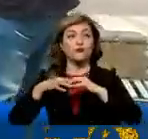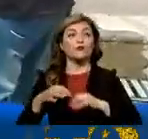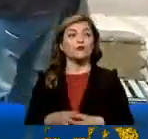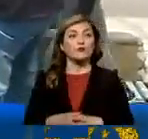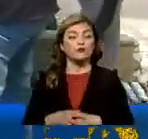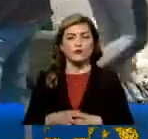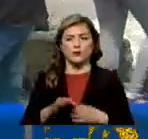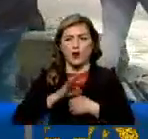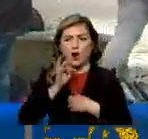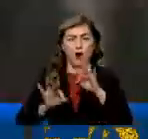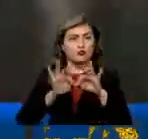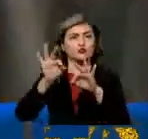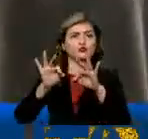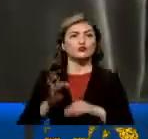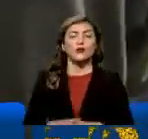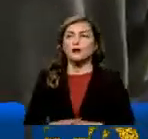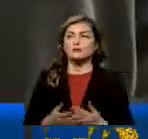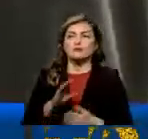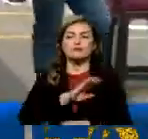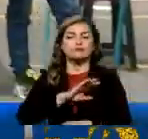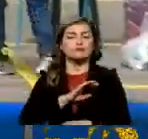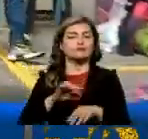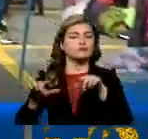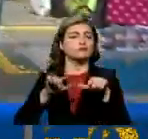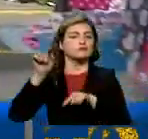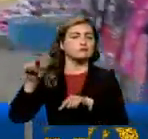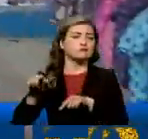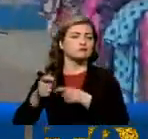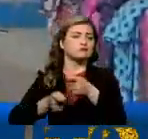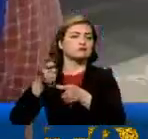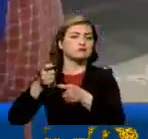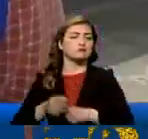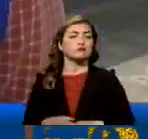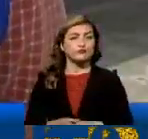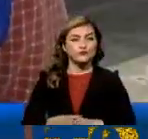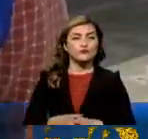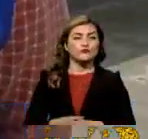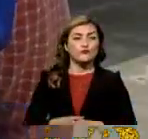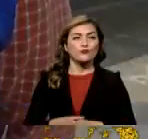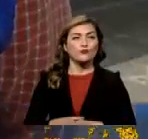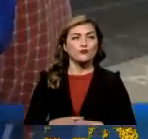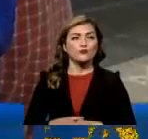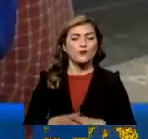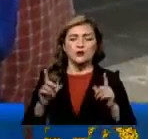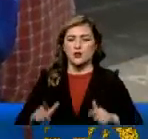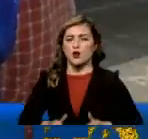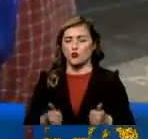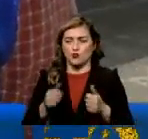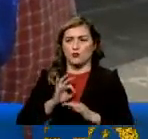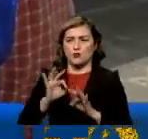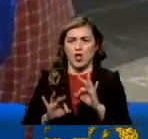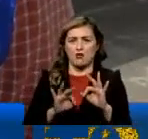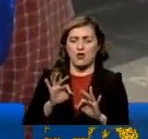evitar una propagación del coronavirus, el municipio distribuyó este espacio a los comerciantes. Pero por la salud. Evitar un